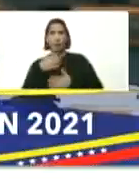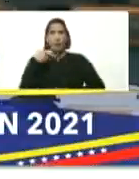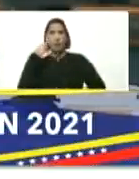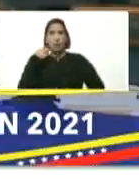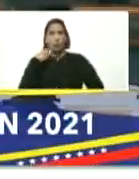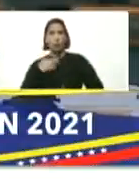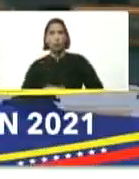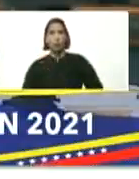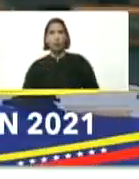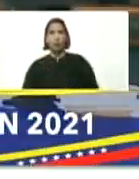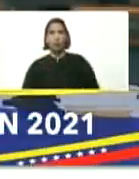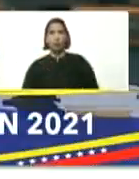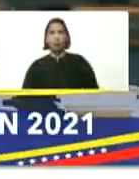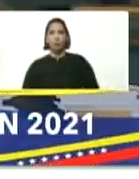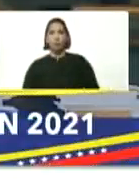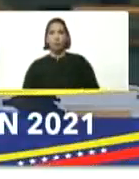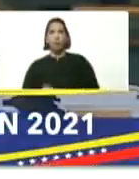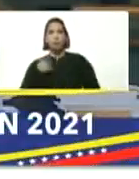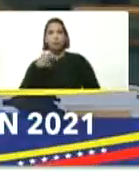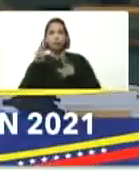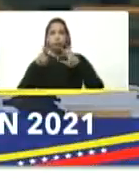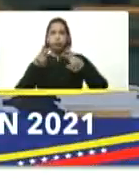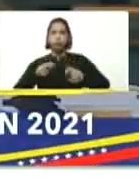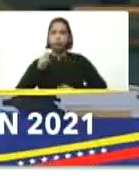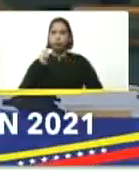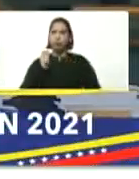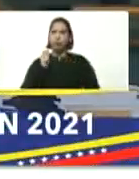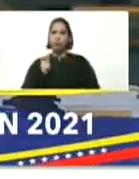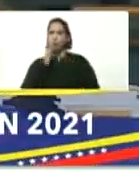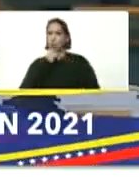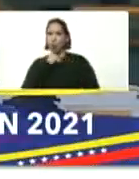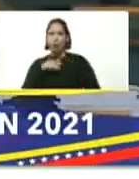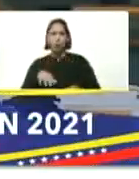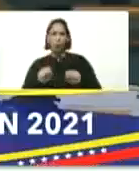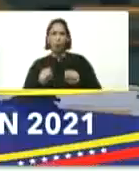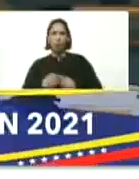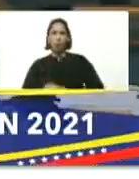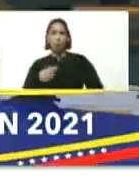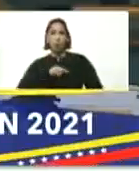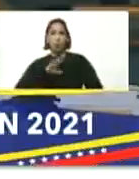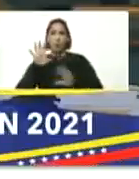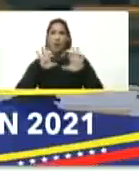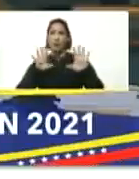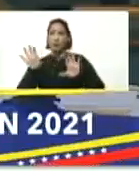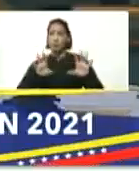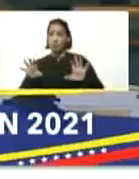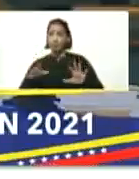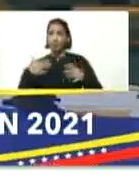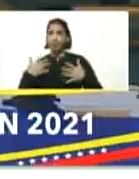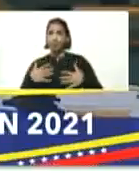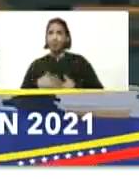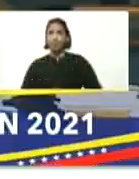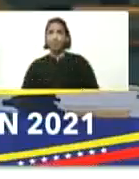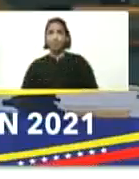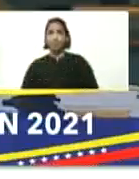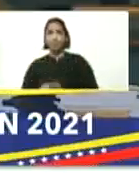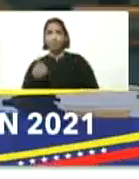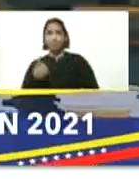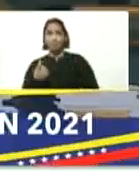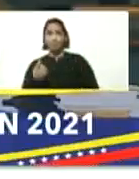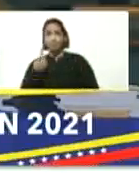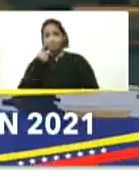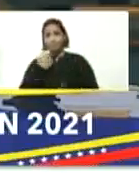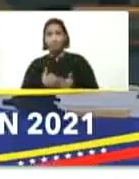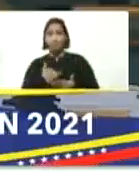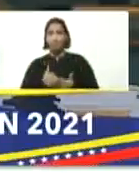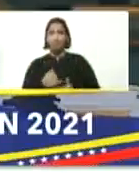Y así se va. Las tareas de la descolonización de nuestros países están crudas, están pendientes.